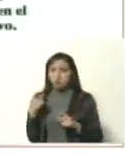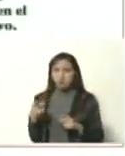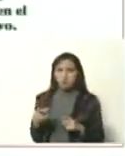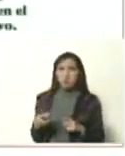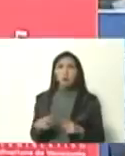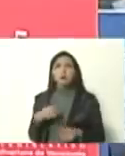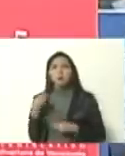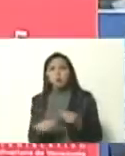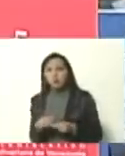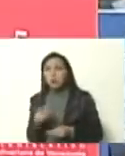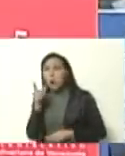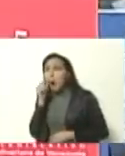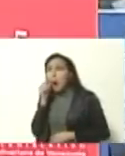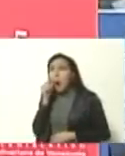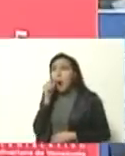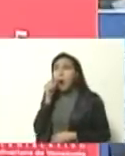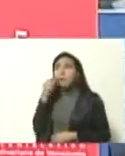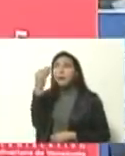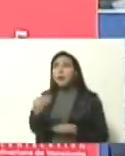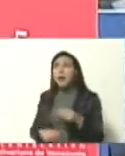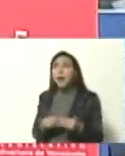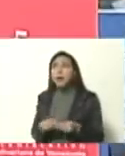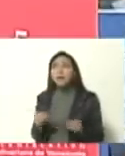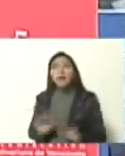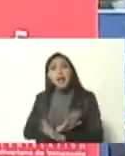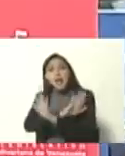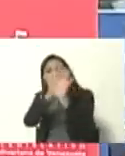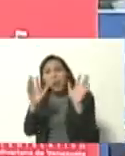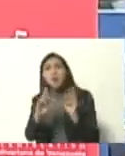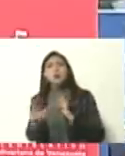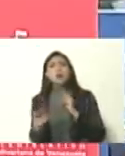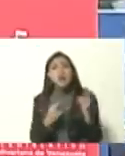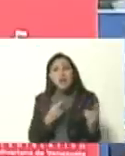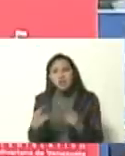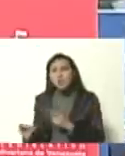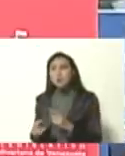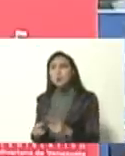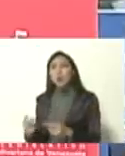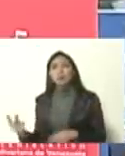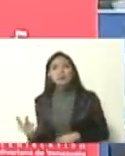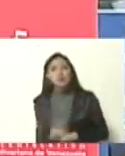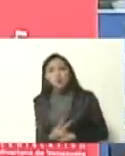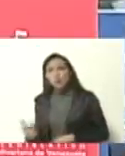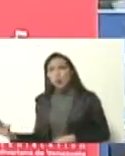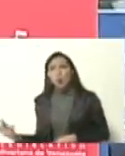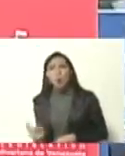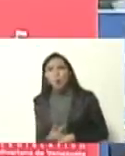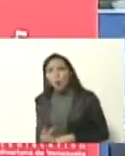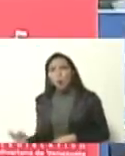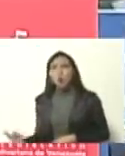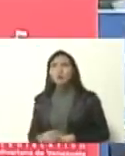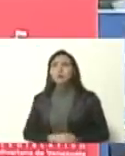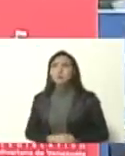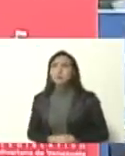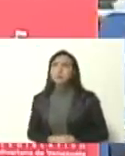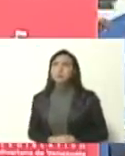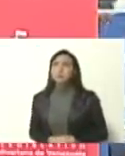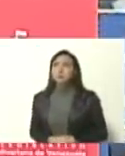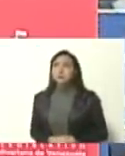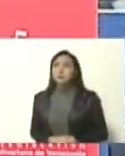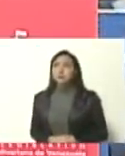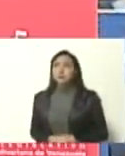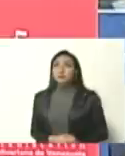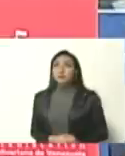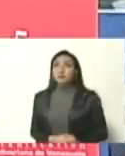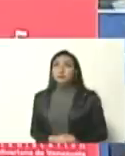Grillet Álvarez, donde se establece claramente la relación entre este señor Ugarte Morillo y Richard Alberto